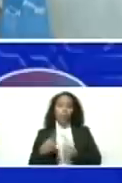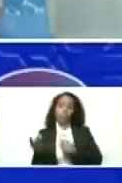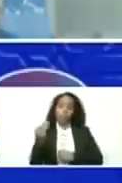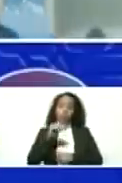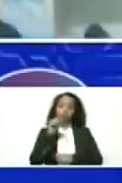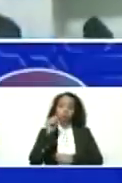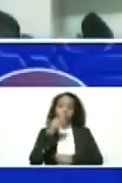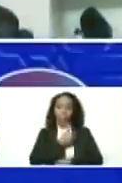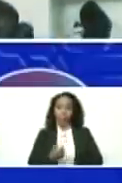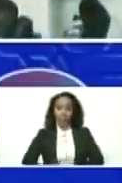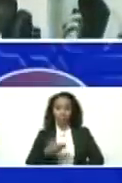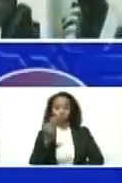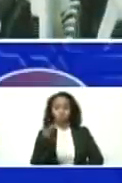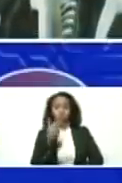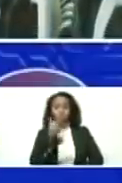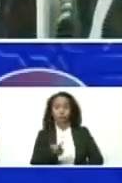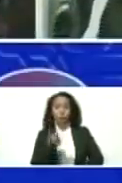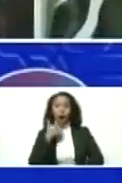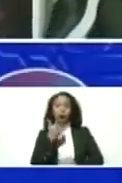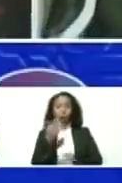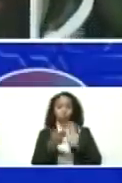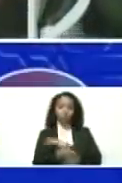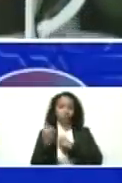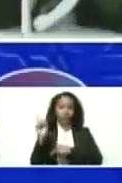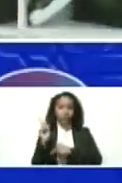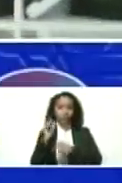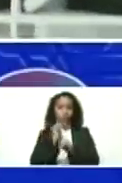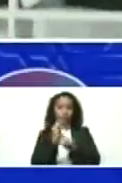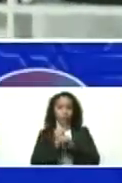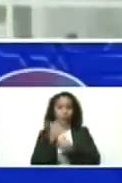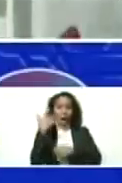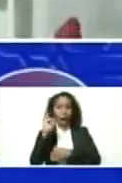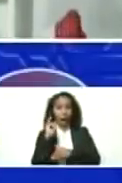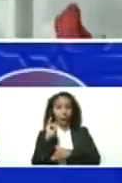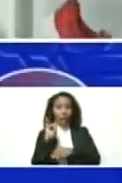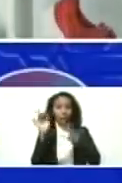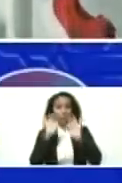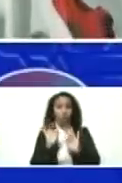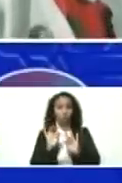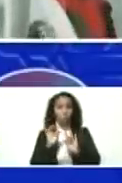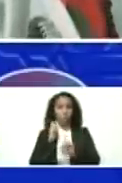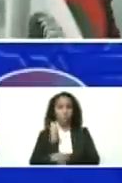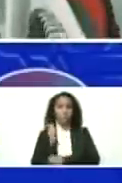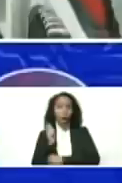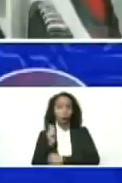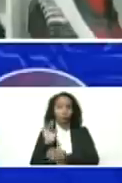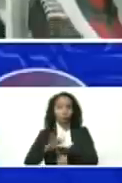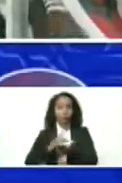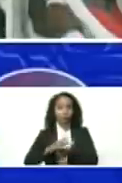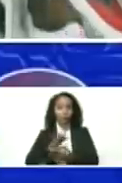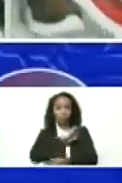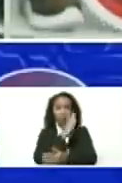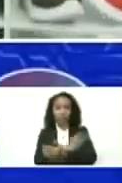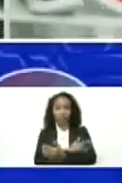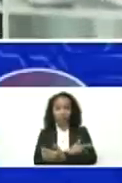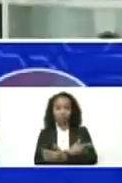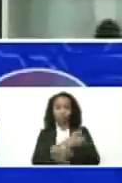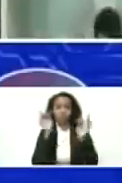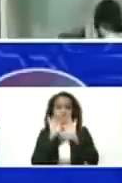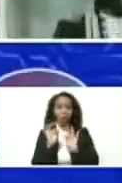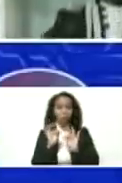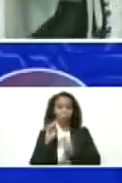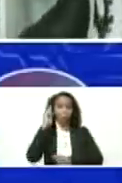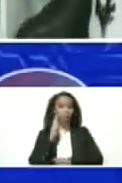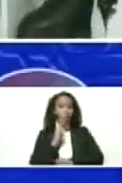dicho algo. Esta página cuenta con pasarela de pago digital, fortaleciendo, por supuesto, nuestra moneda, el Bolívar